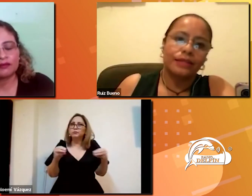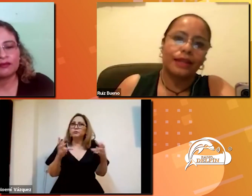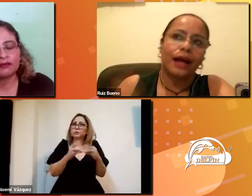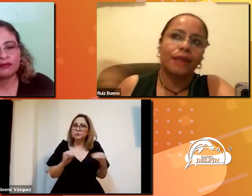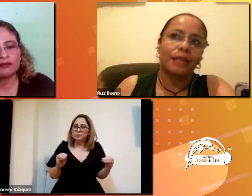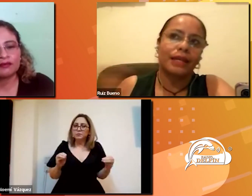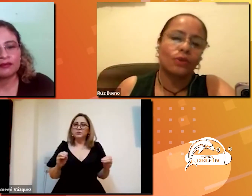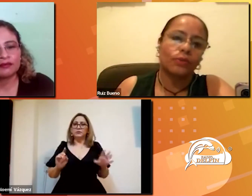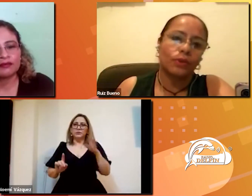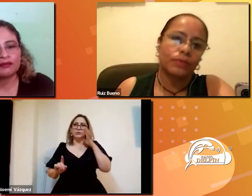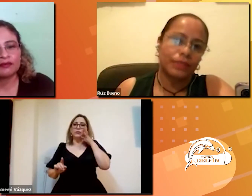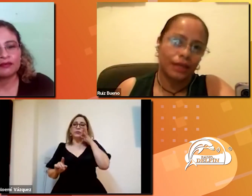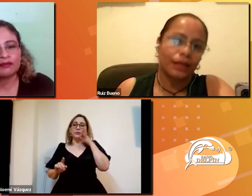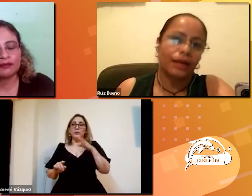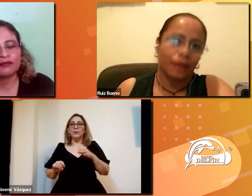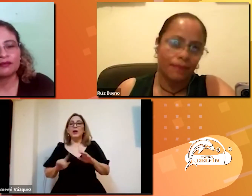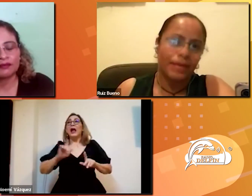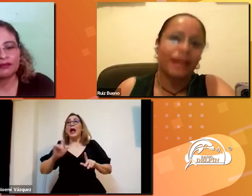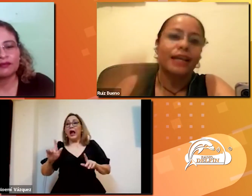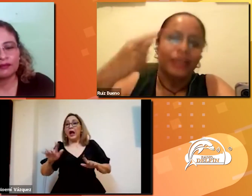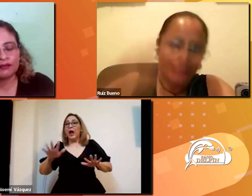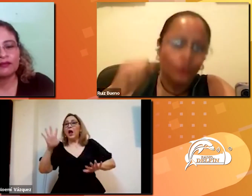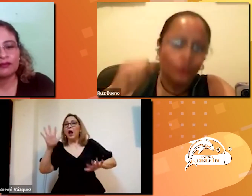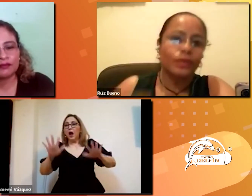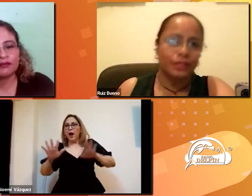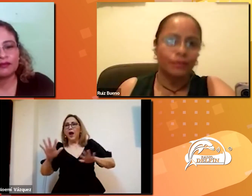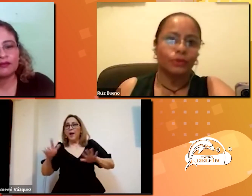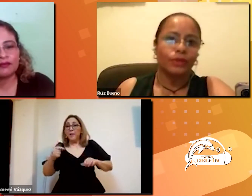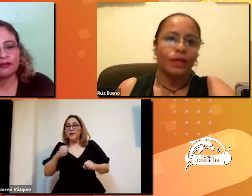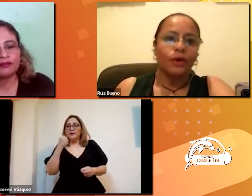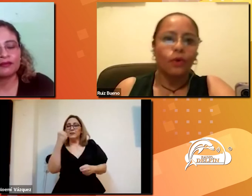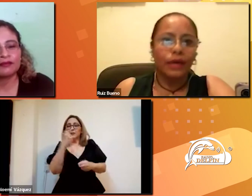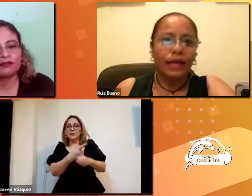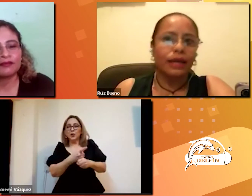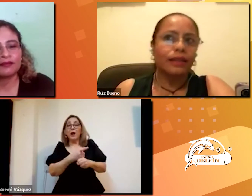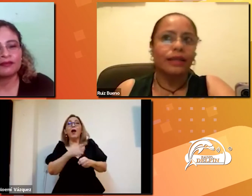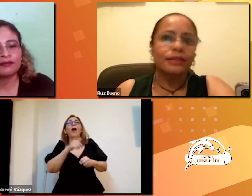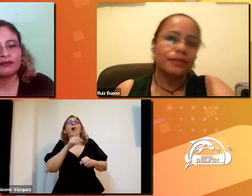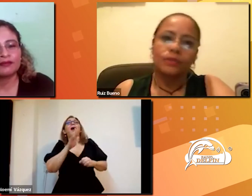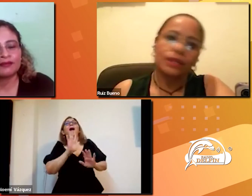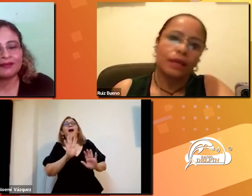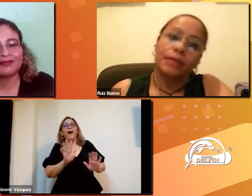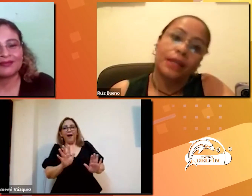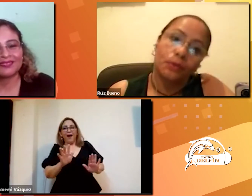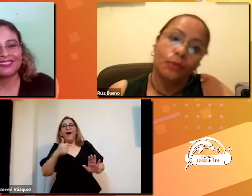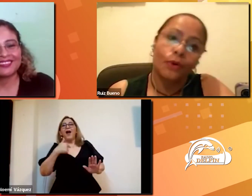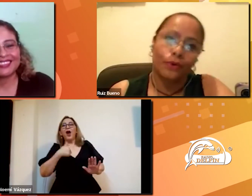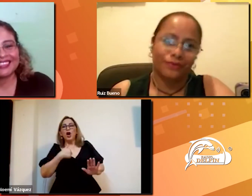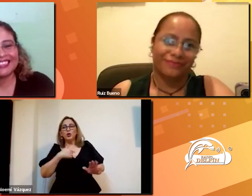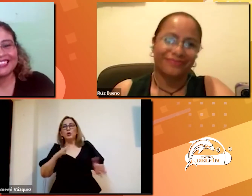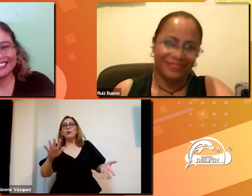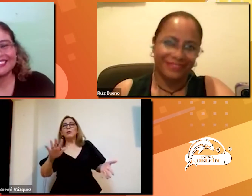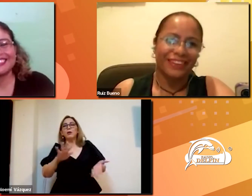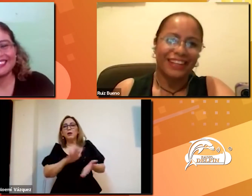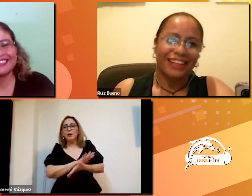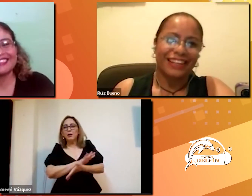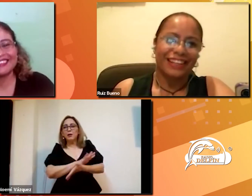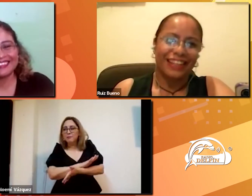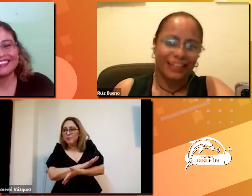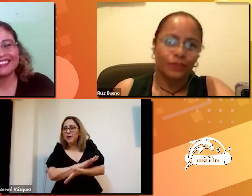personal a decir, mira, esto lo puedo empezar a cambiar. Y es cuando decimos, ok, ¿qué tal si salimos a caminar un poco?